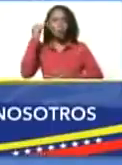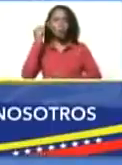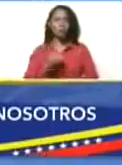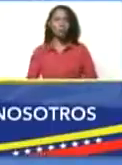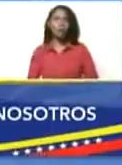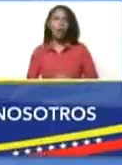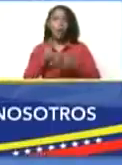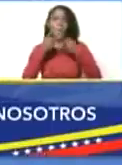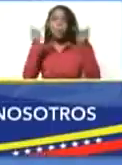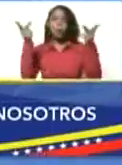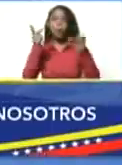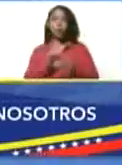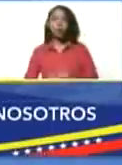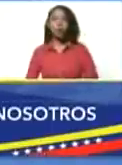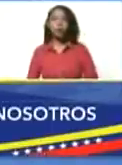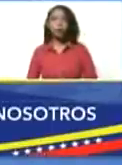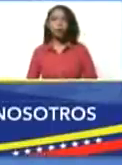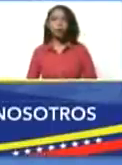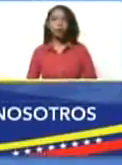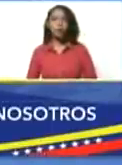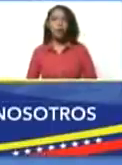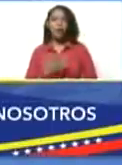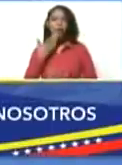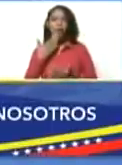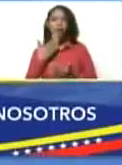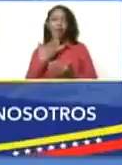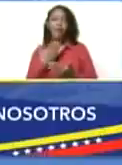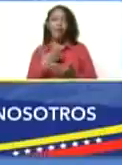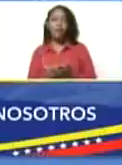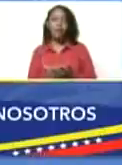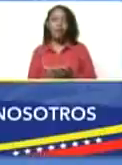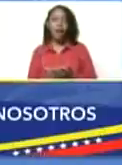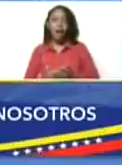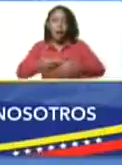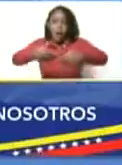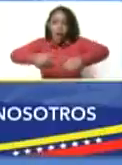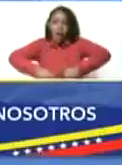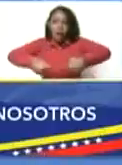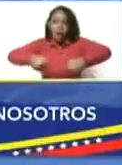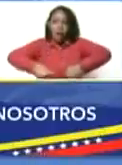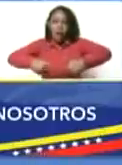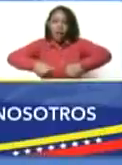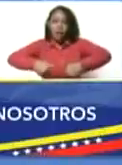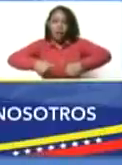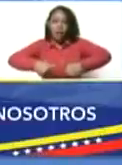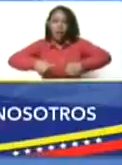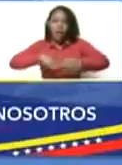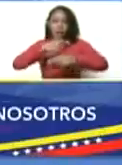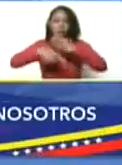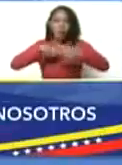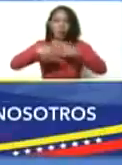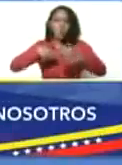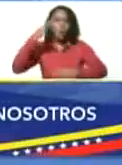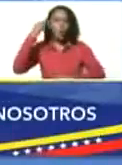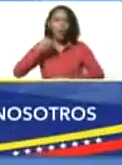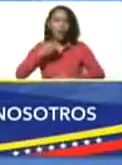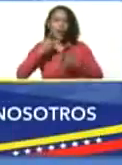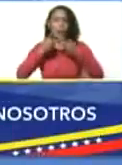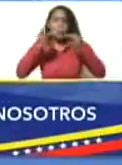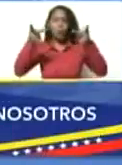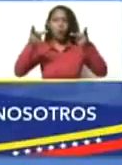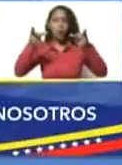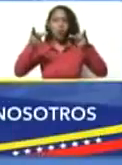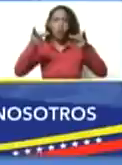que publican, gracias al esfuerzo editorial de la Revolución Bolivariana, que publican